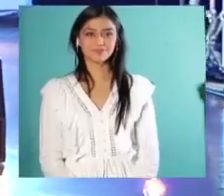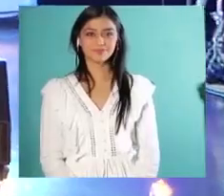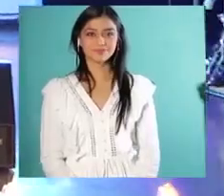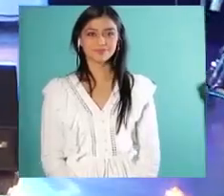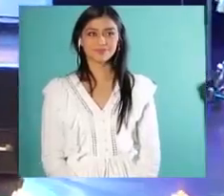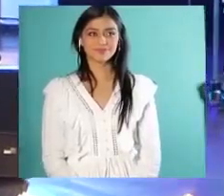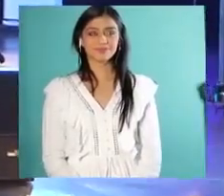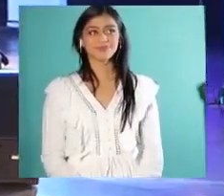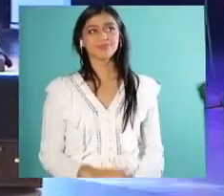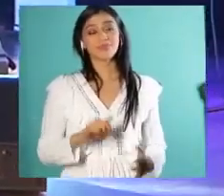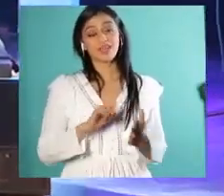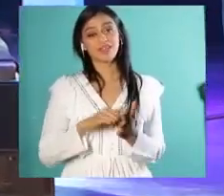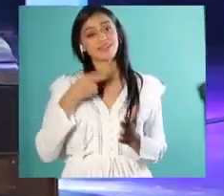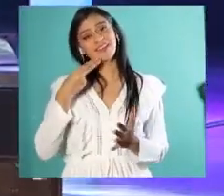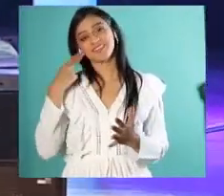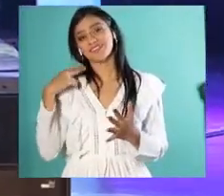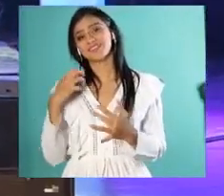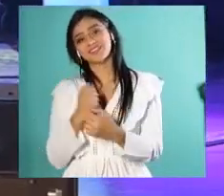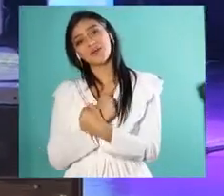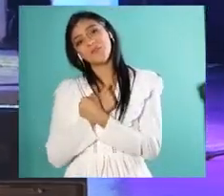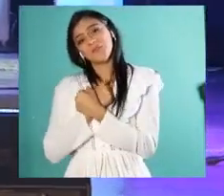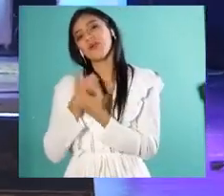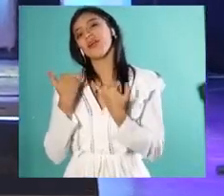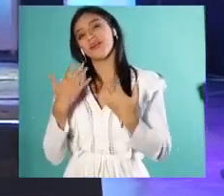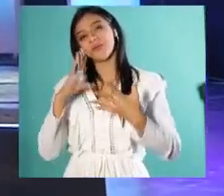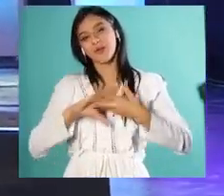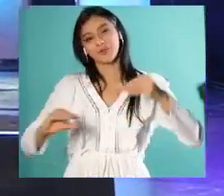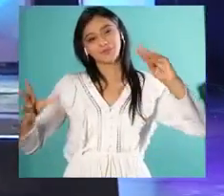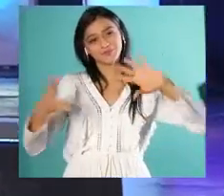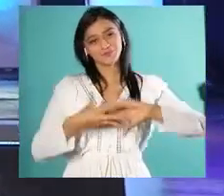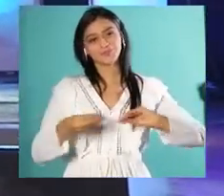Y esta historia de amor que voy a contar ahorita,